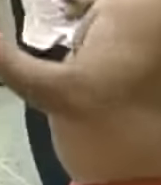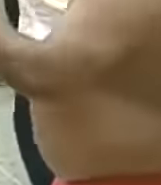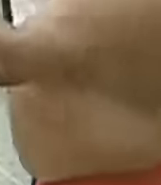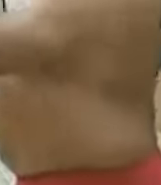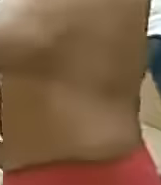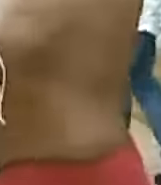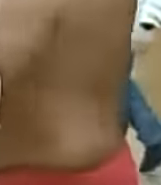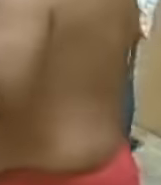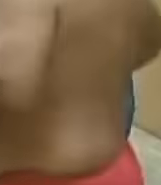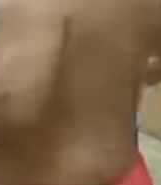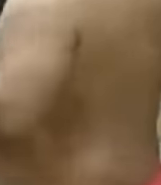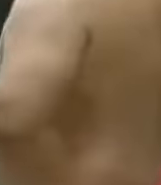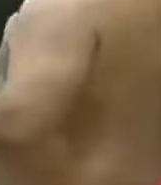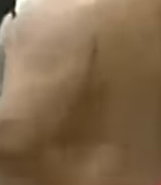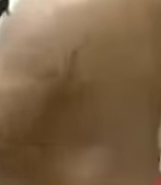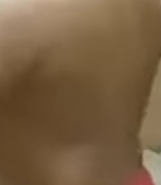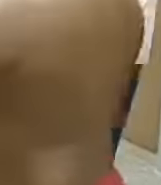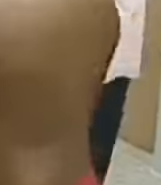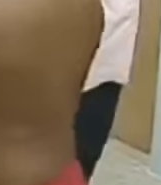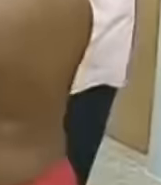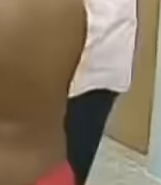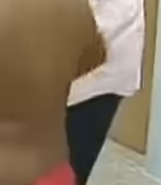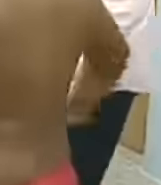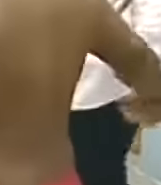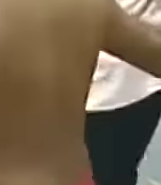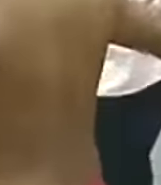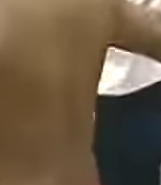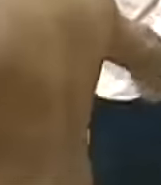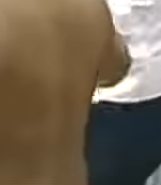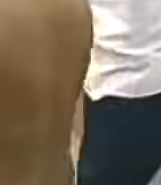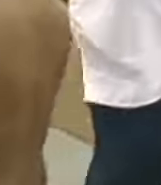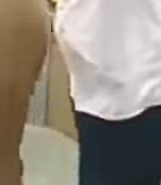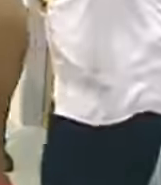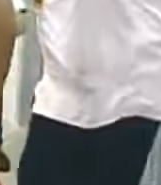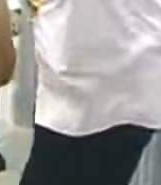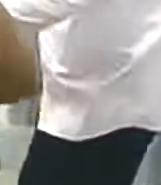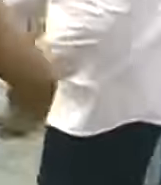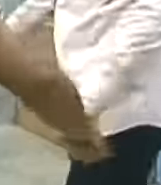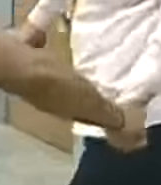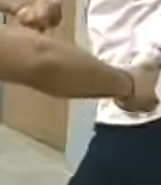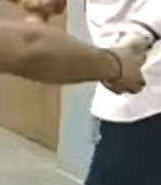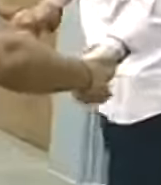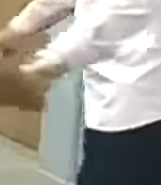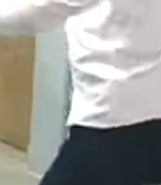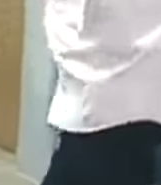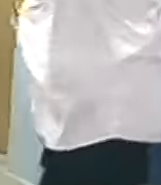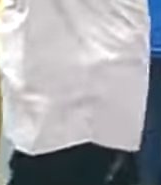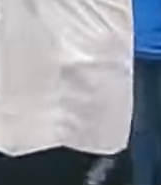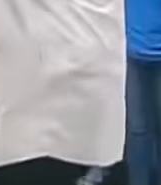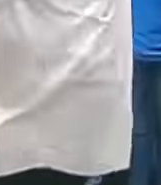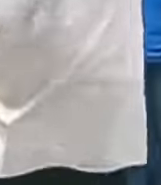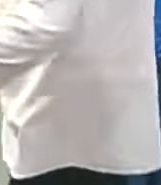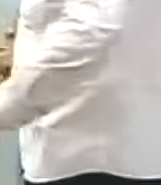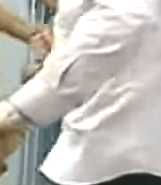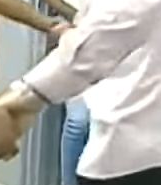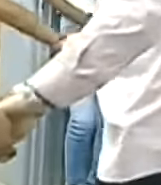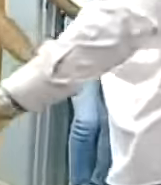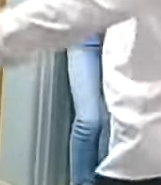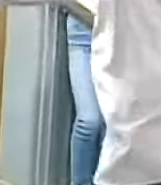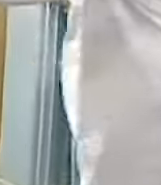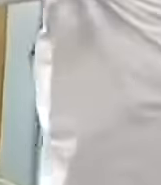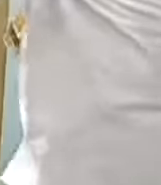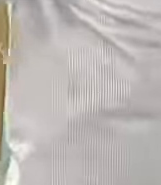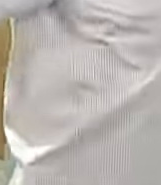hana koina tuma, simo simo vitu, oko warautuma, simo simo vitu,